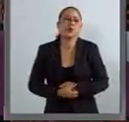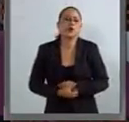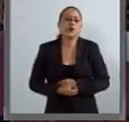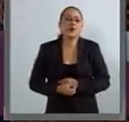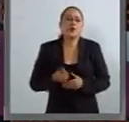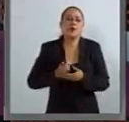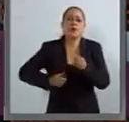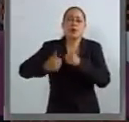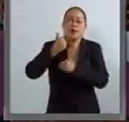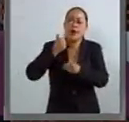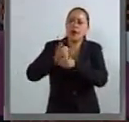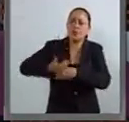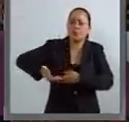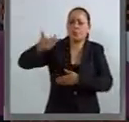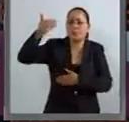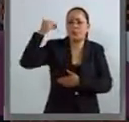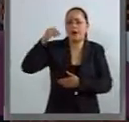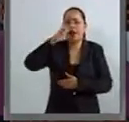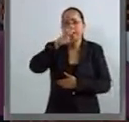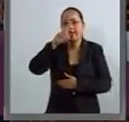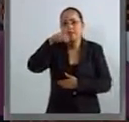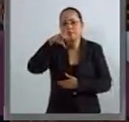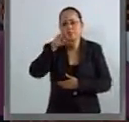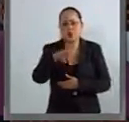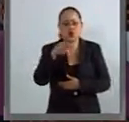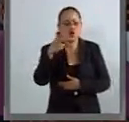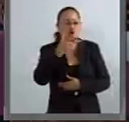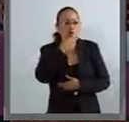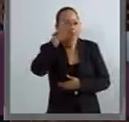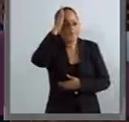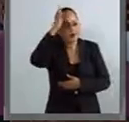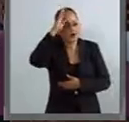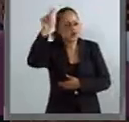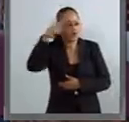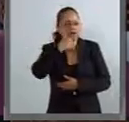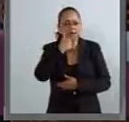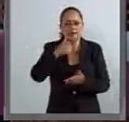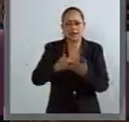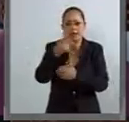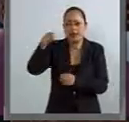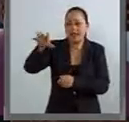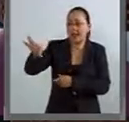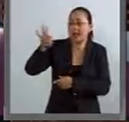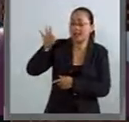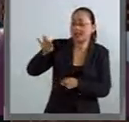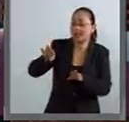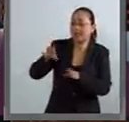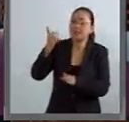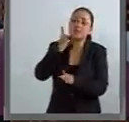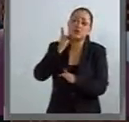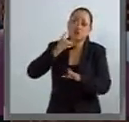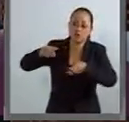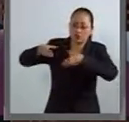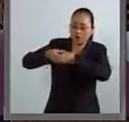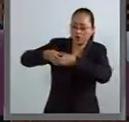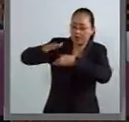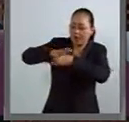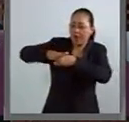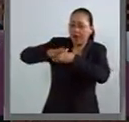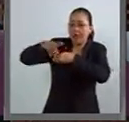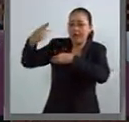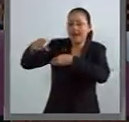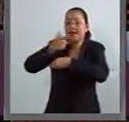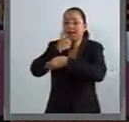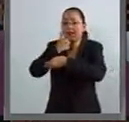un par de siglos, Edmund Burke, un filósofo inglés, que fue, por cierto, electo diputado por el distrito de Bristol